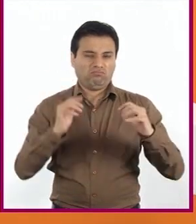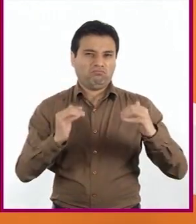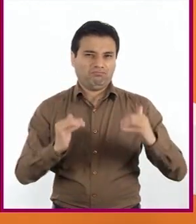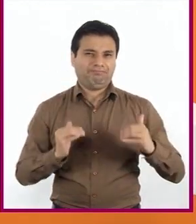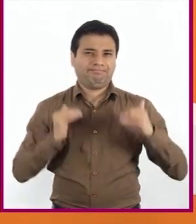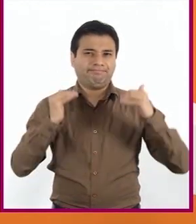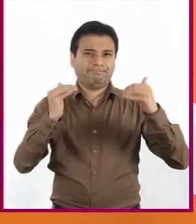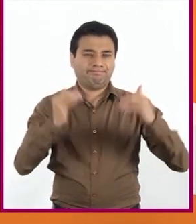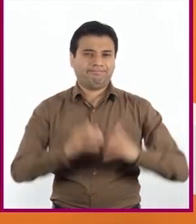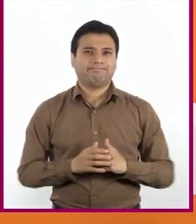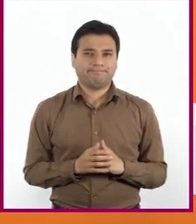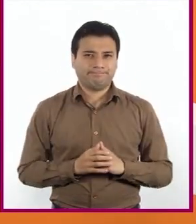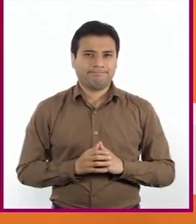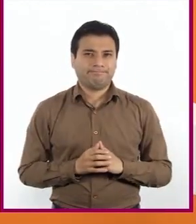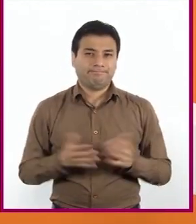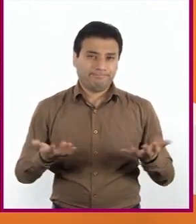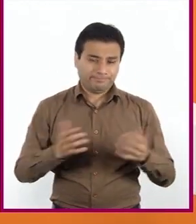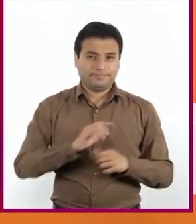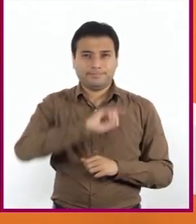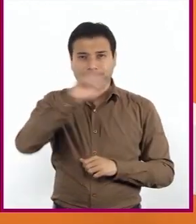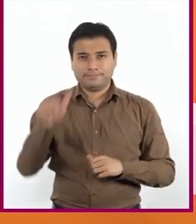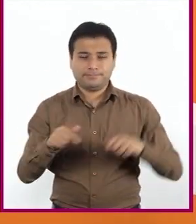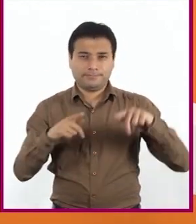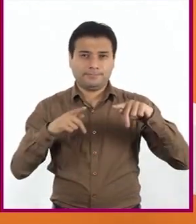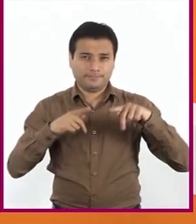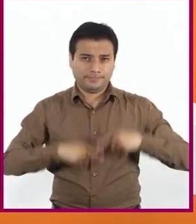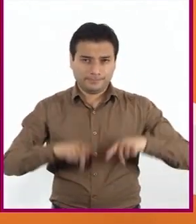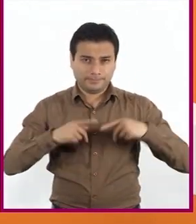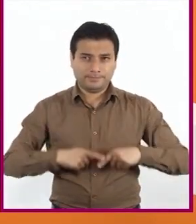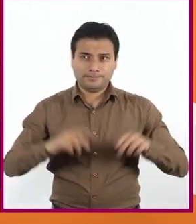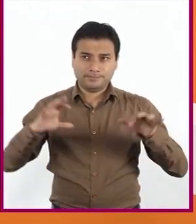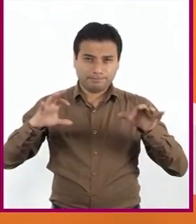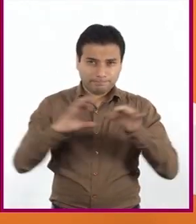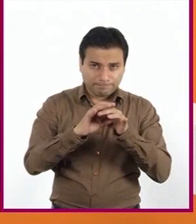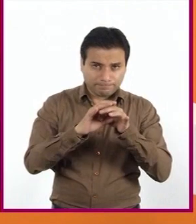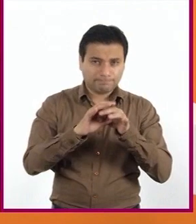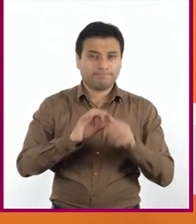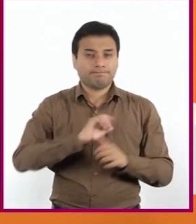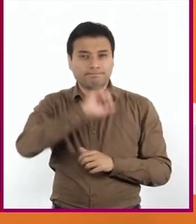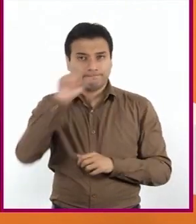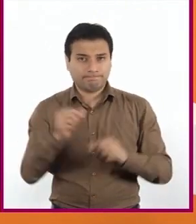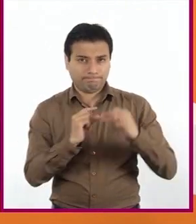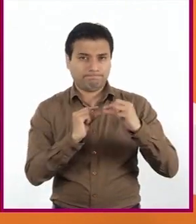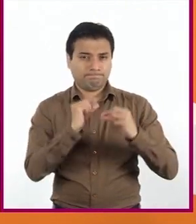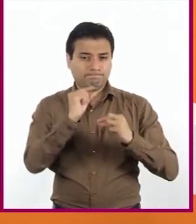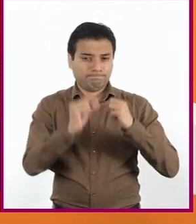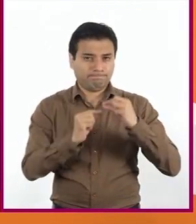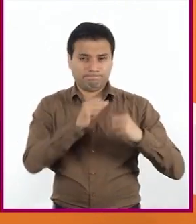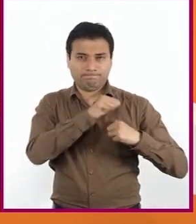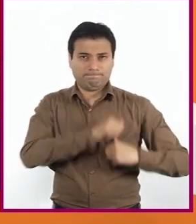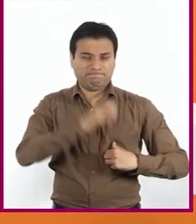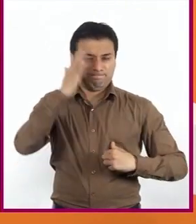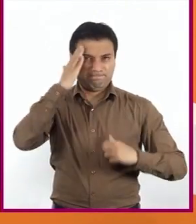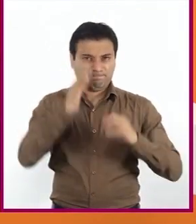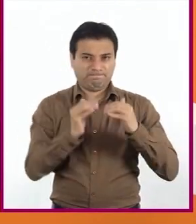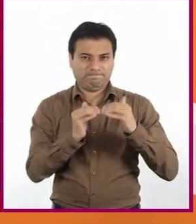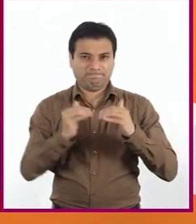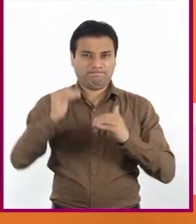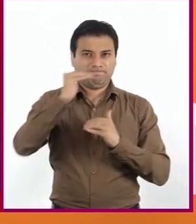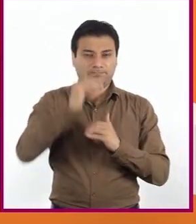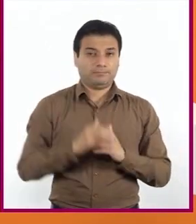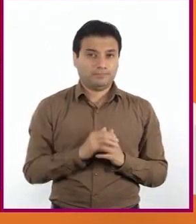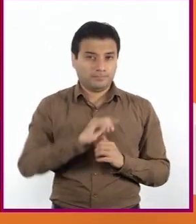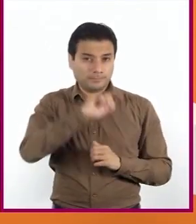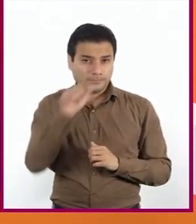Mesoamérica, crear alianzas y lealtades, centralizar el poder y se podría decir que a generar un mismo tipo de gusto